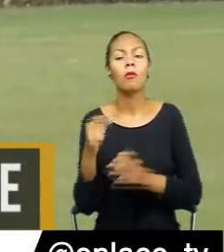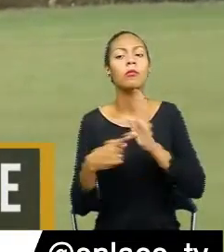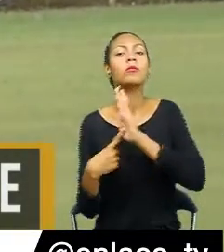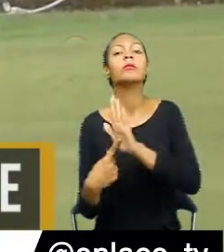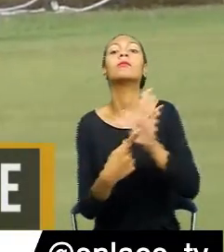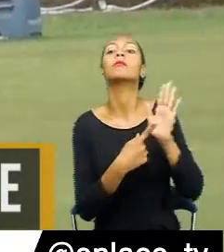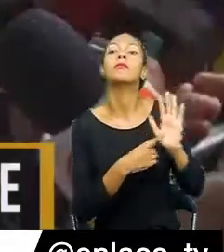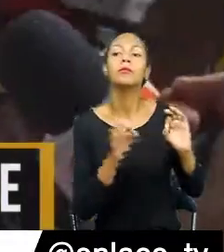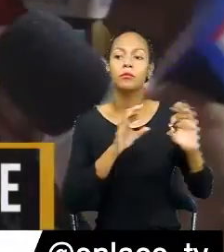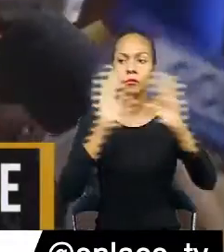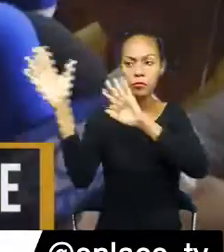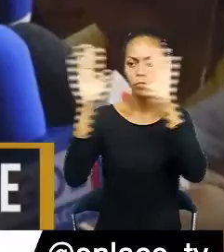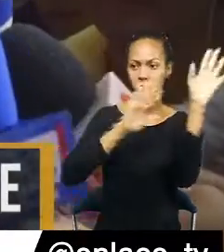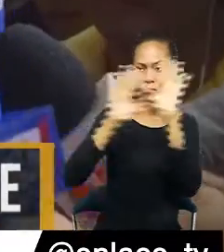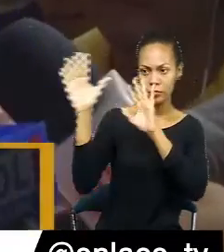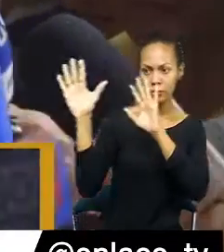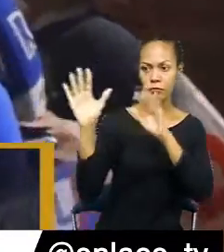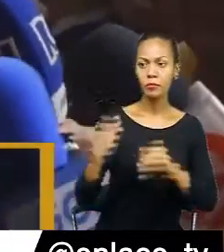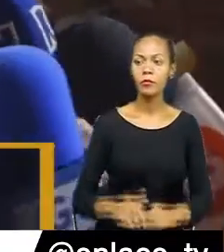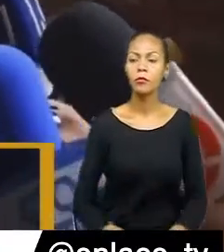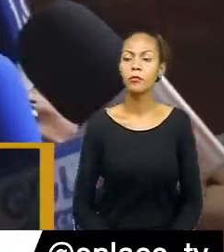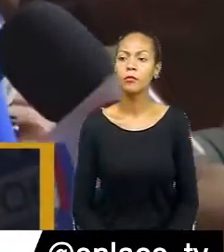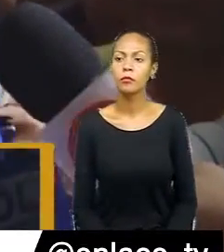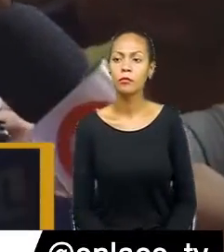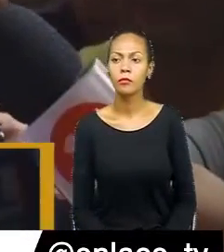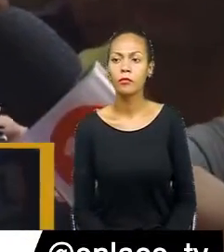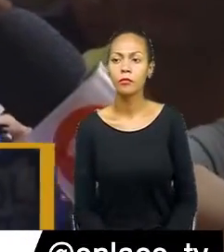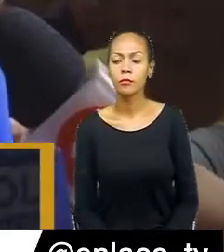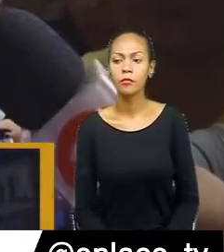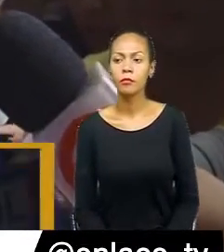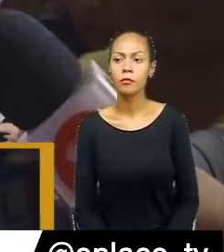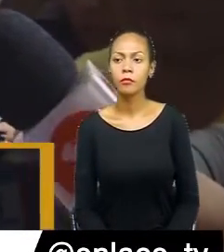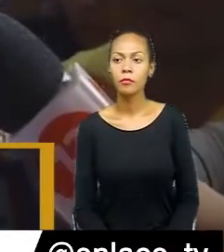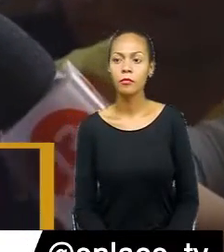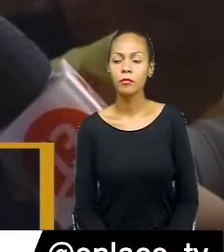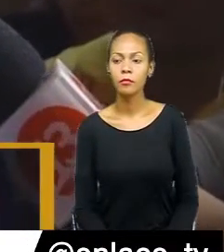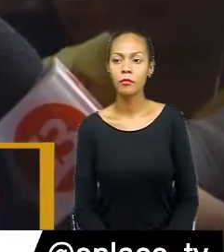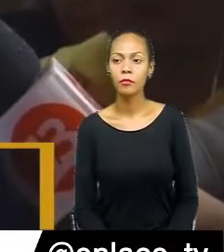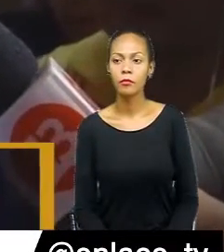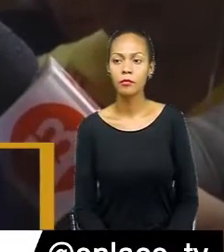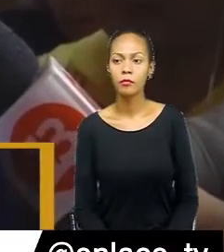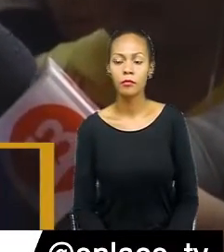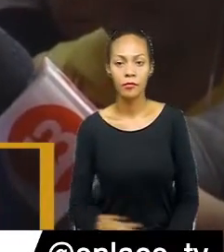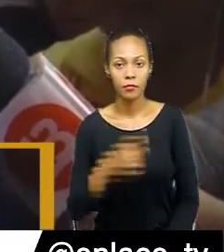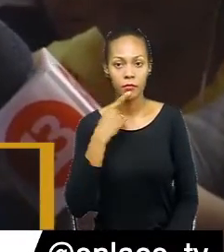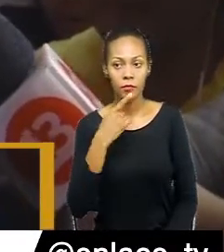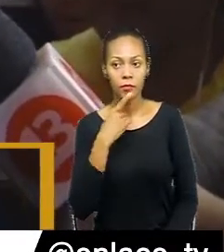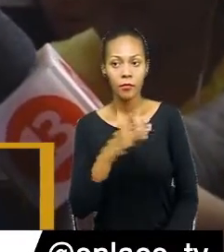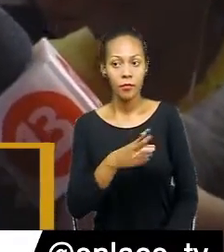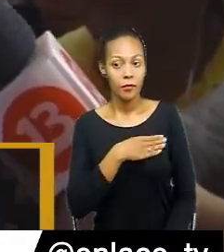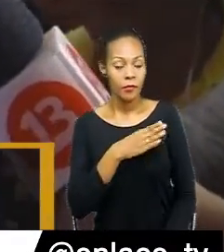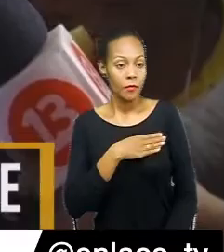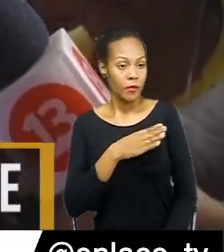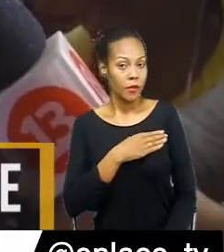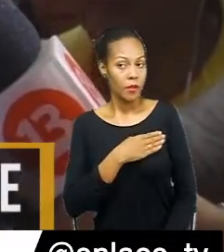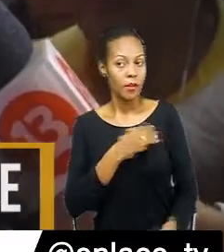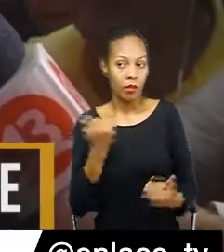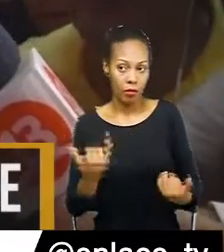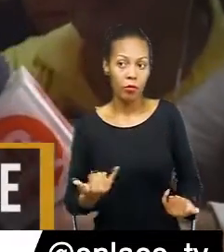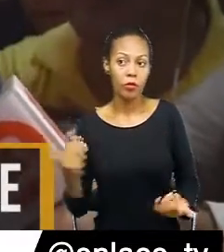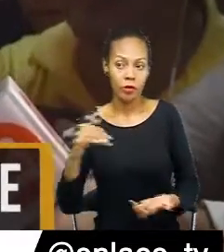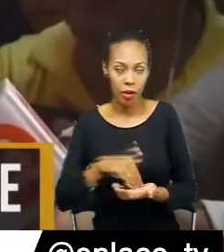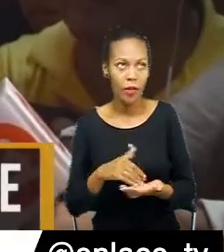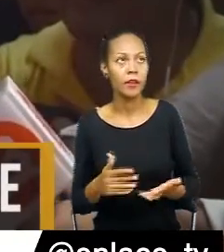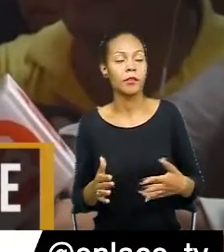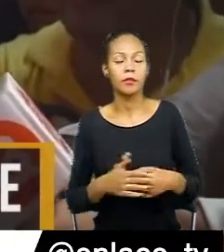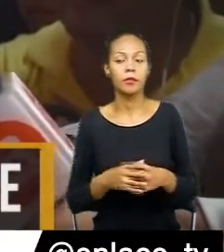el arco colombiano. Bueno, todo muy contento de estar de nuevo en esta nueva convocatoria. Y bueno,